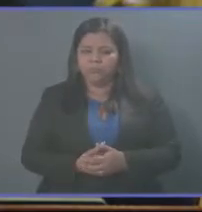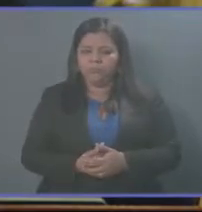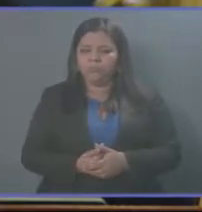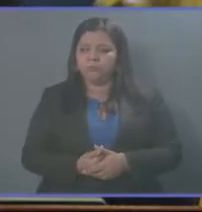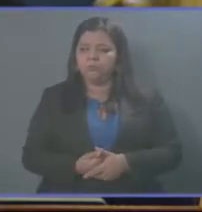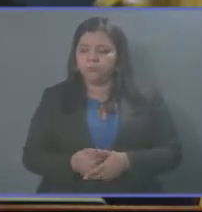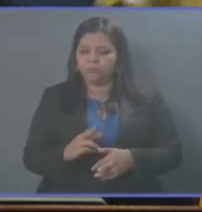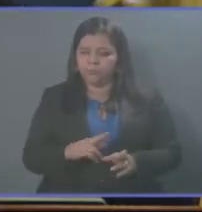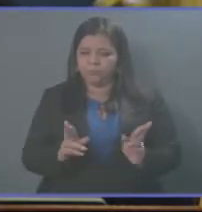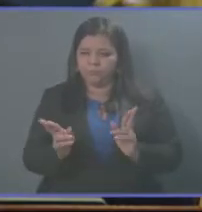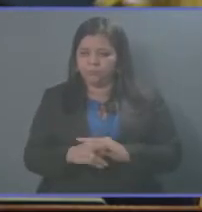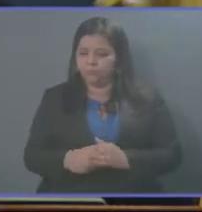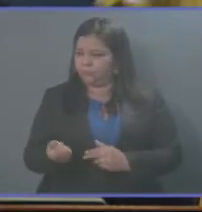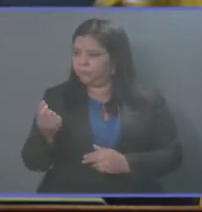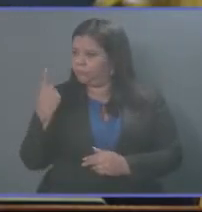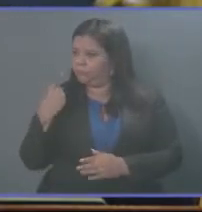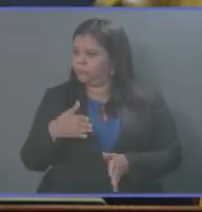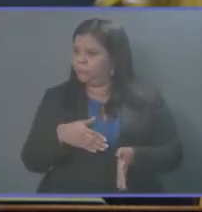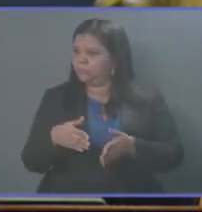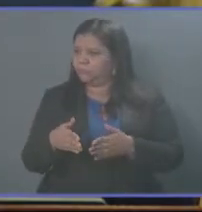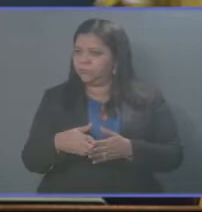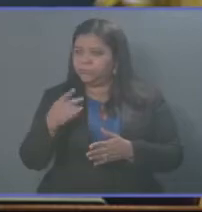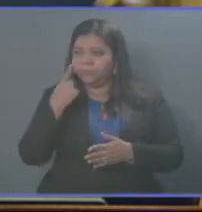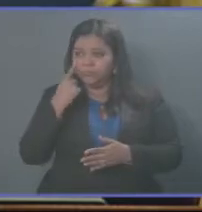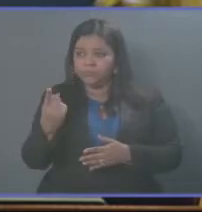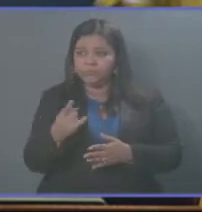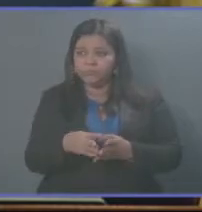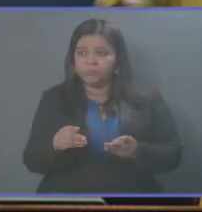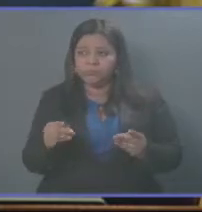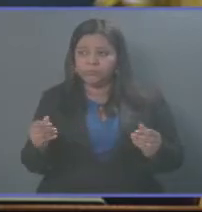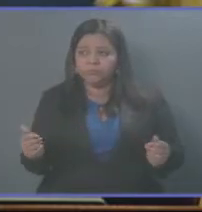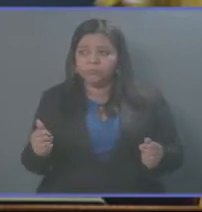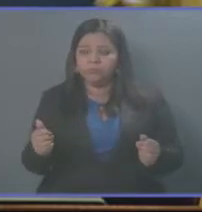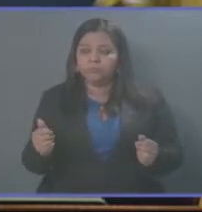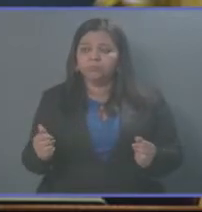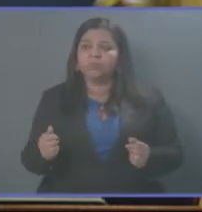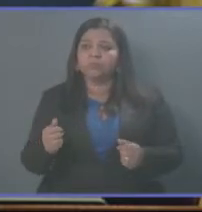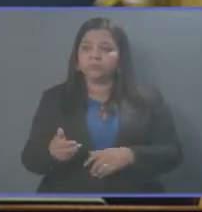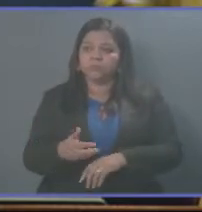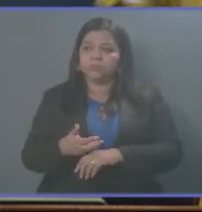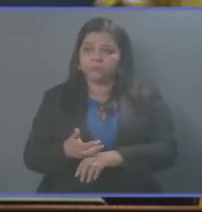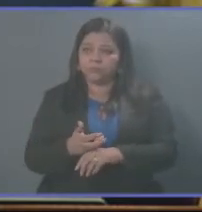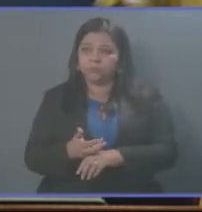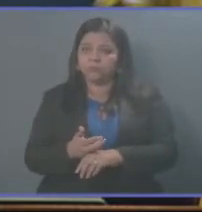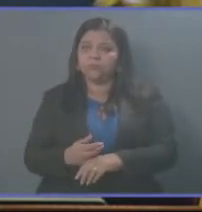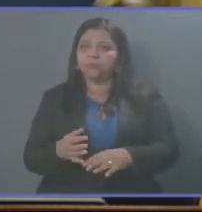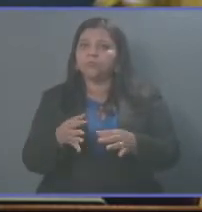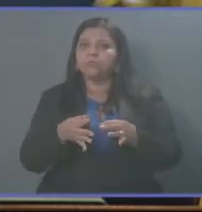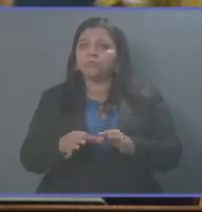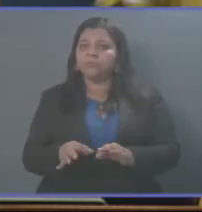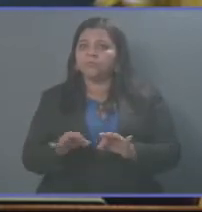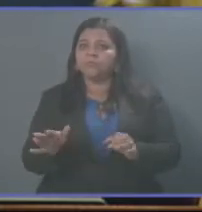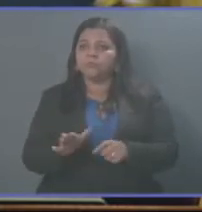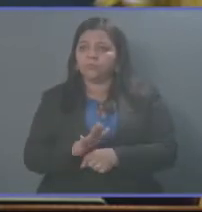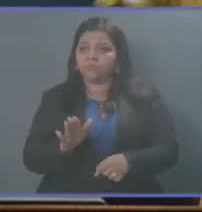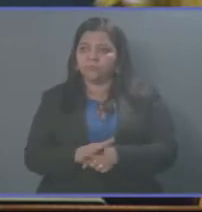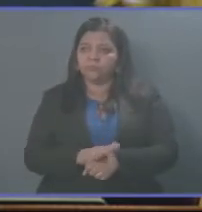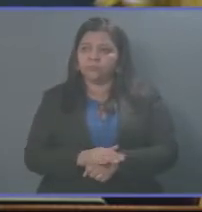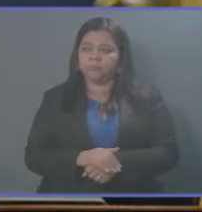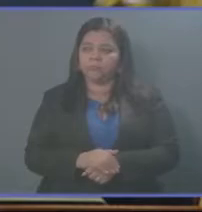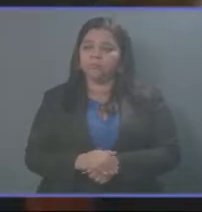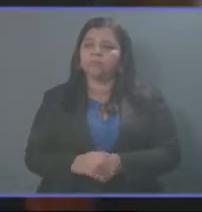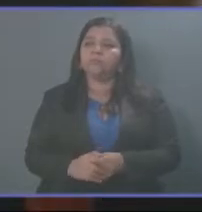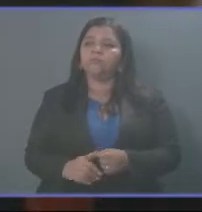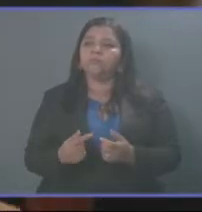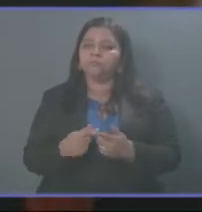que apenas comienza a ver la solución al transporte público de manera integral, tanto urbano como